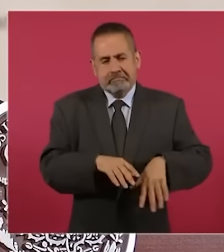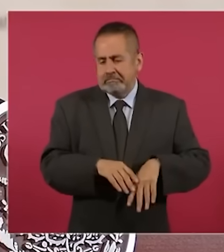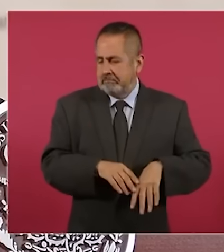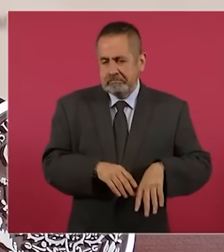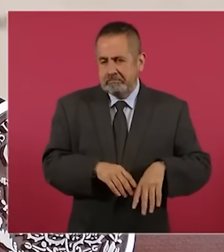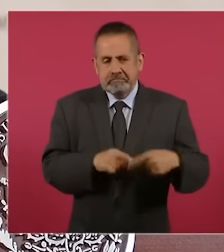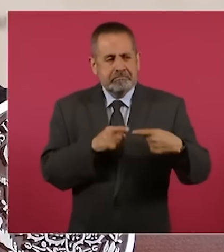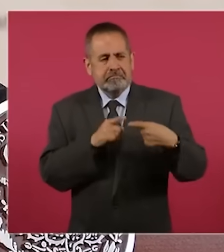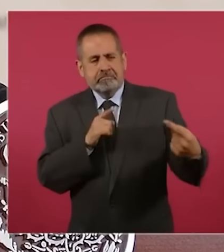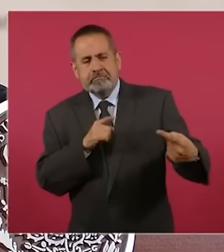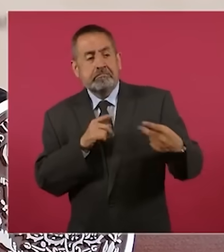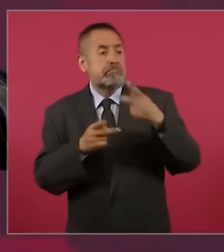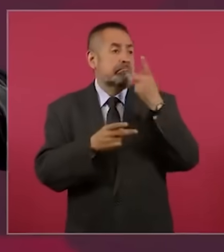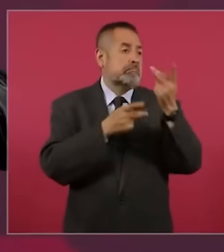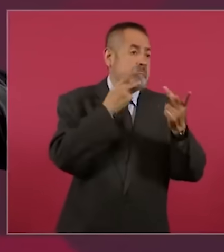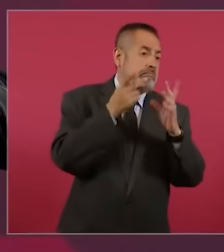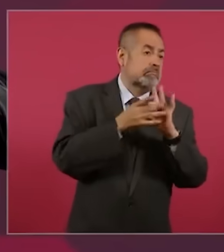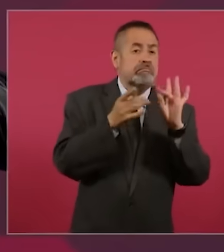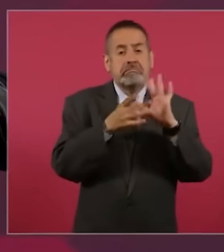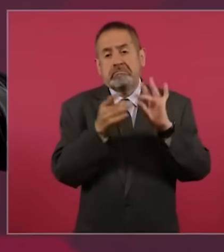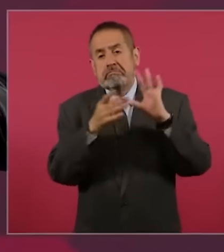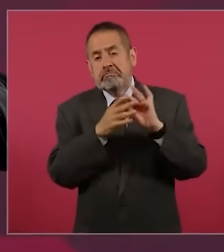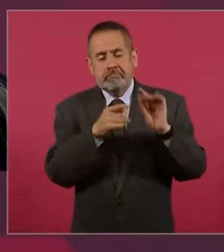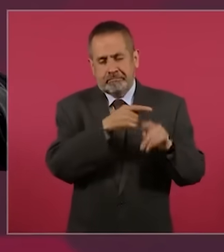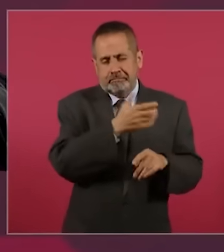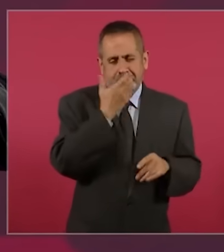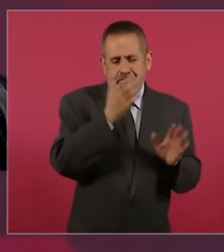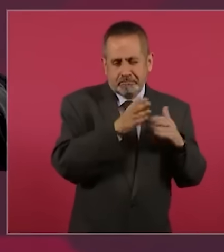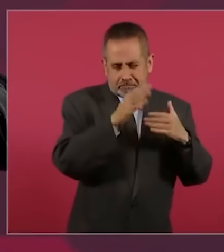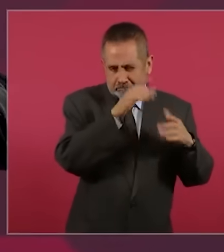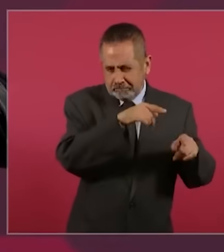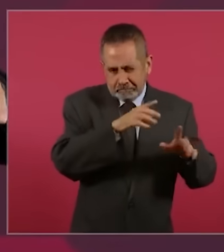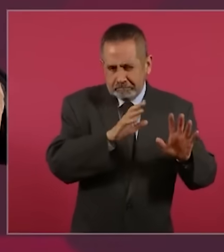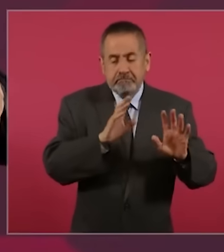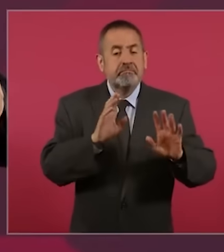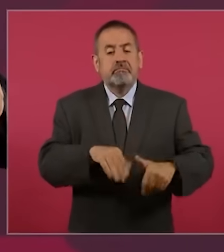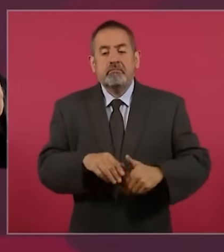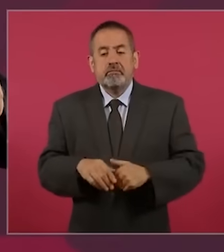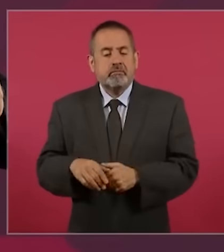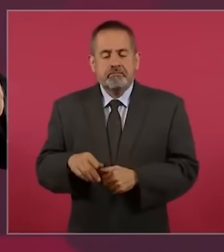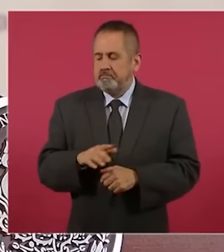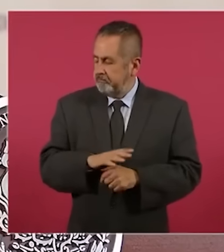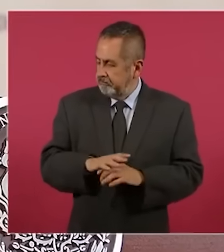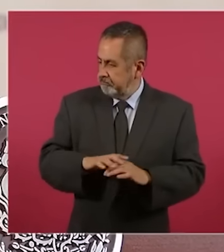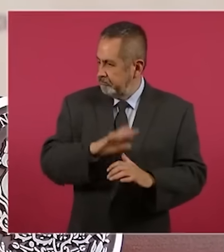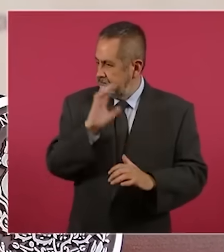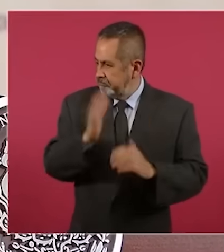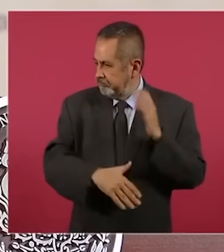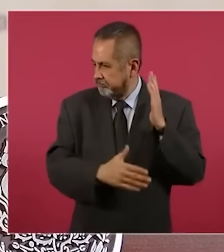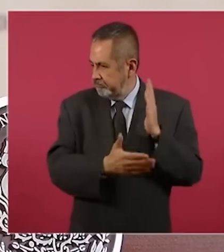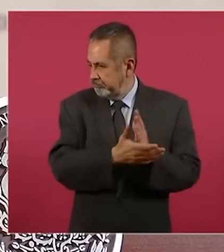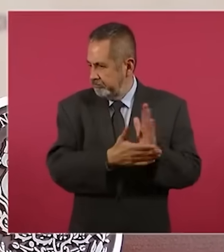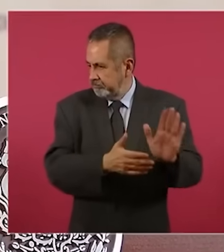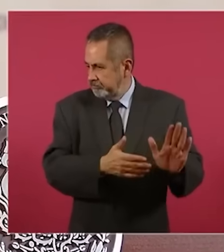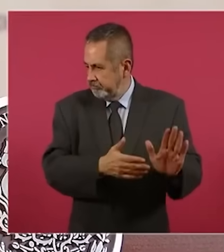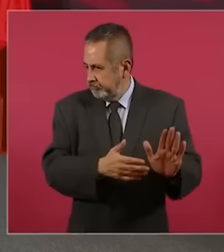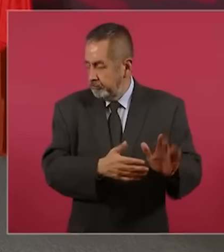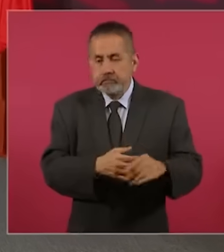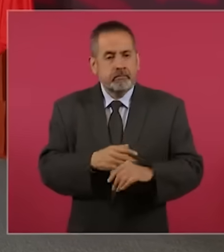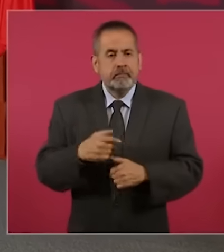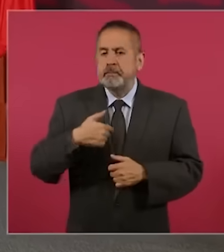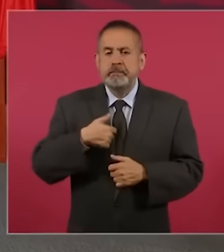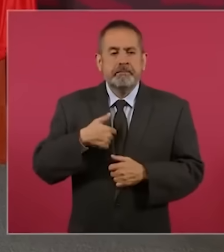nuestros adversarios, los conservadores, pero se acabó el